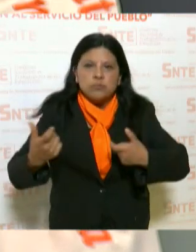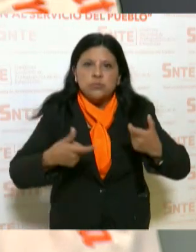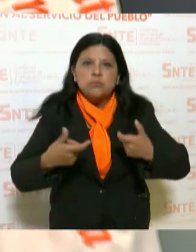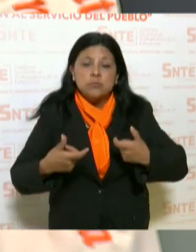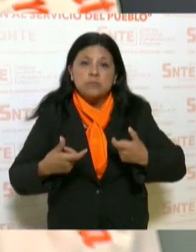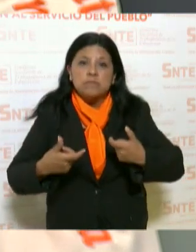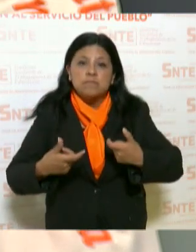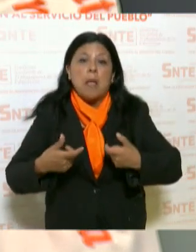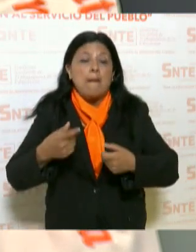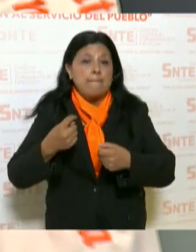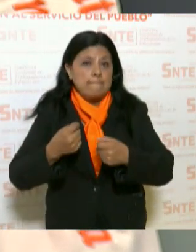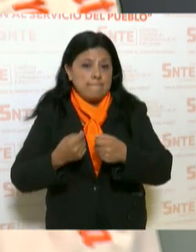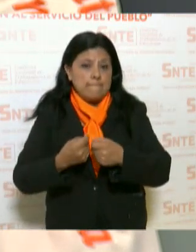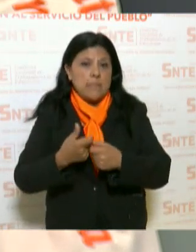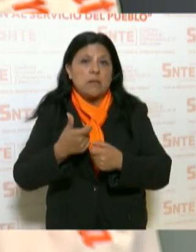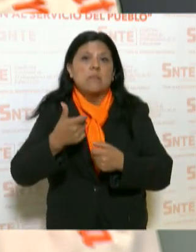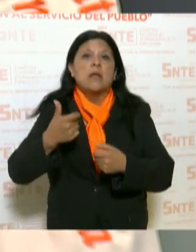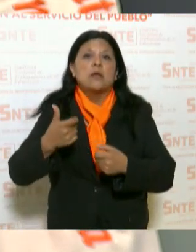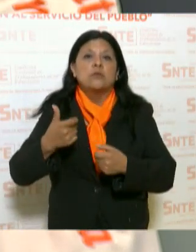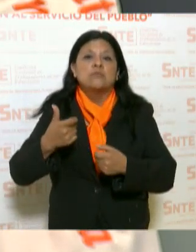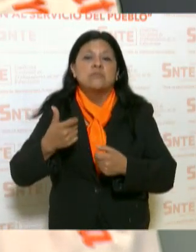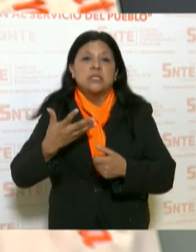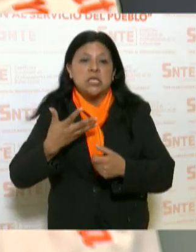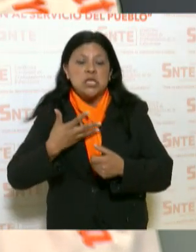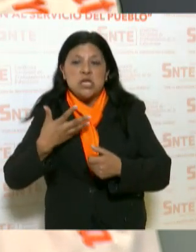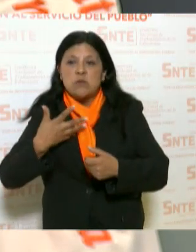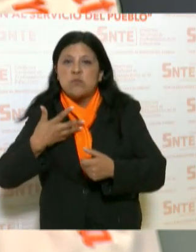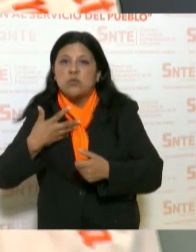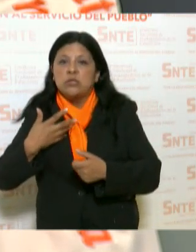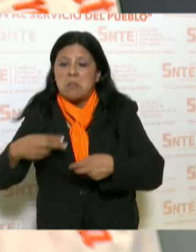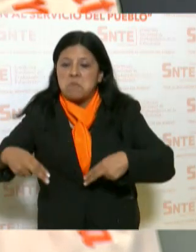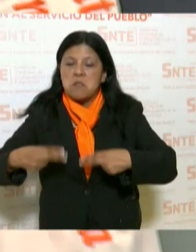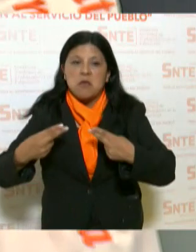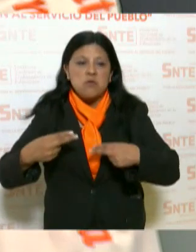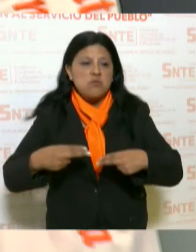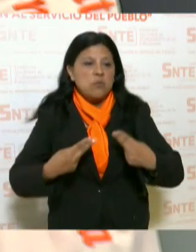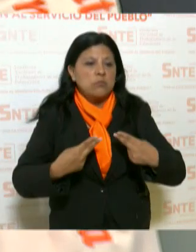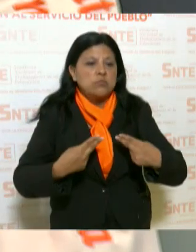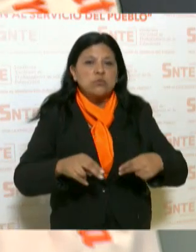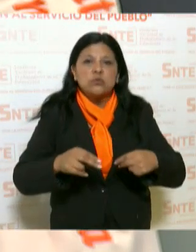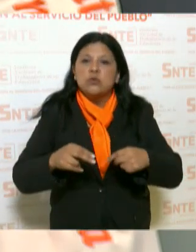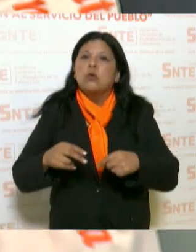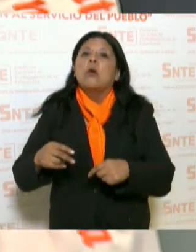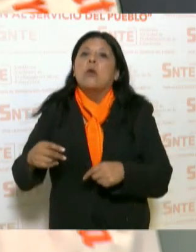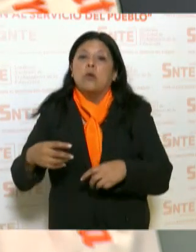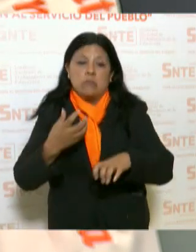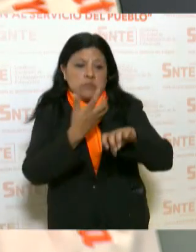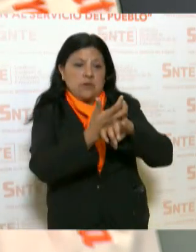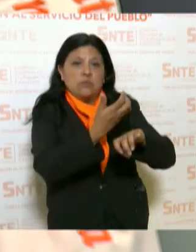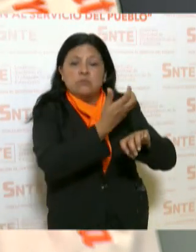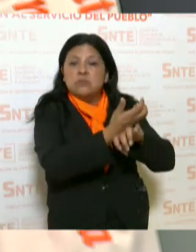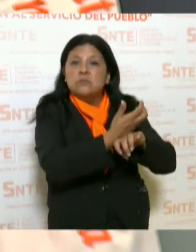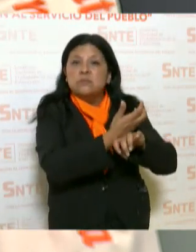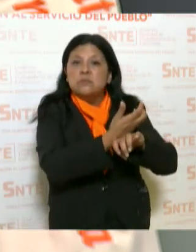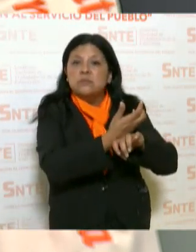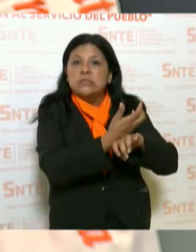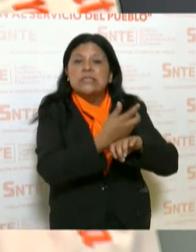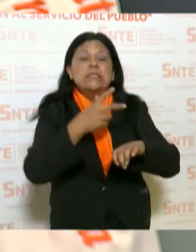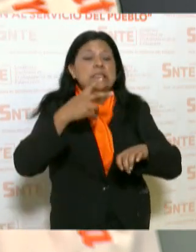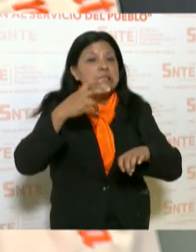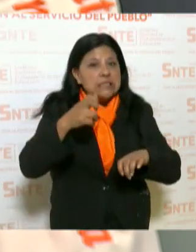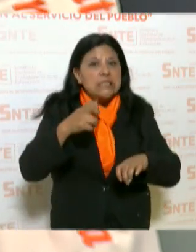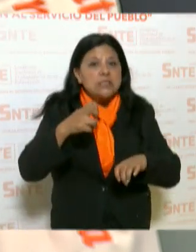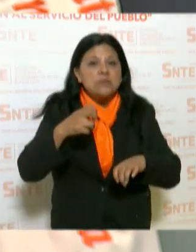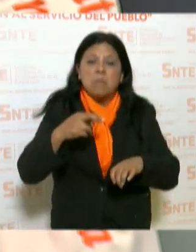en los últimos años, socio comercial de Estados Unidos. Y esto nos pone en una situación